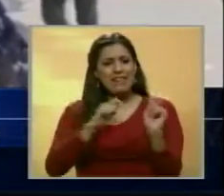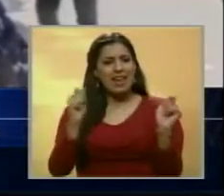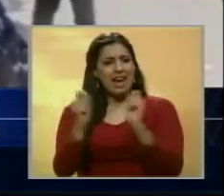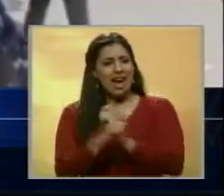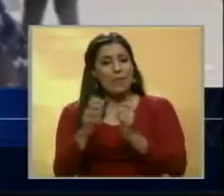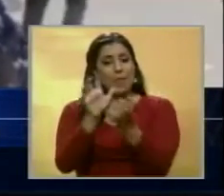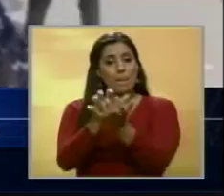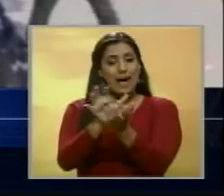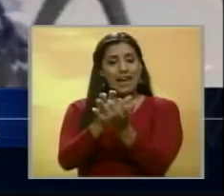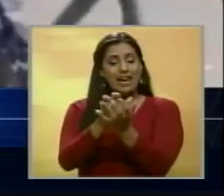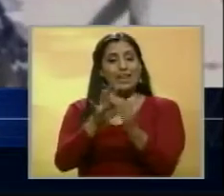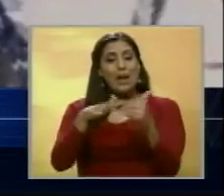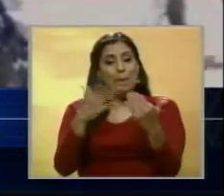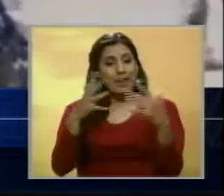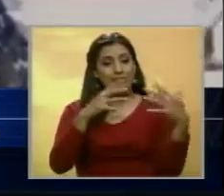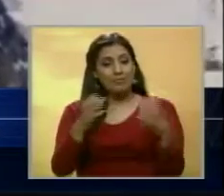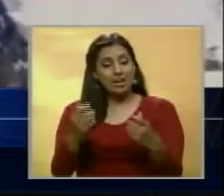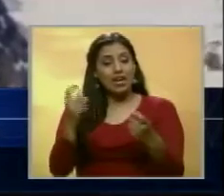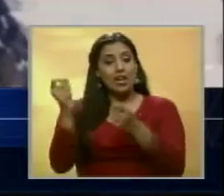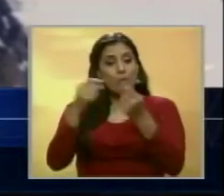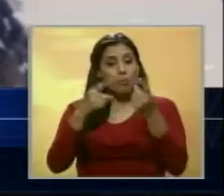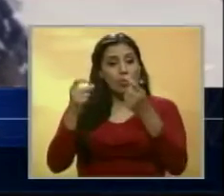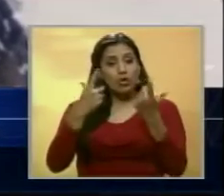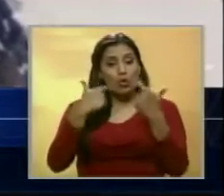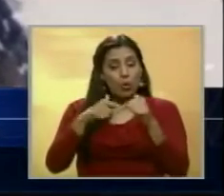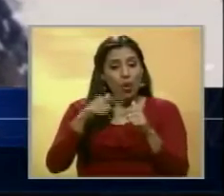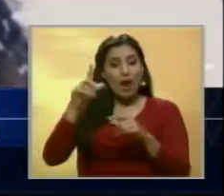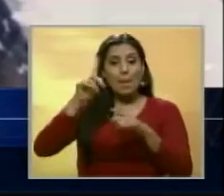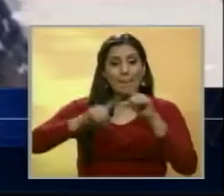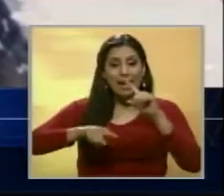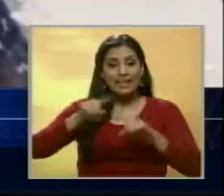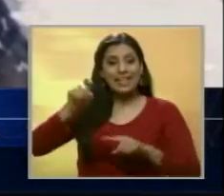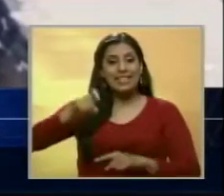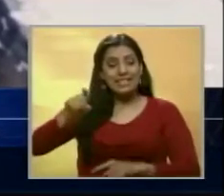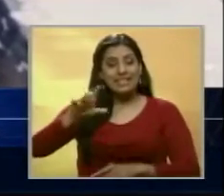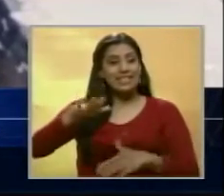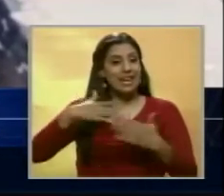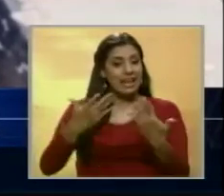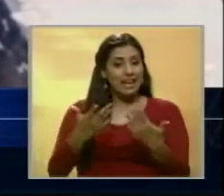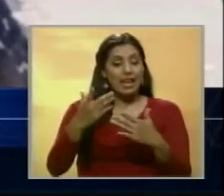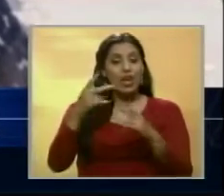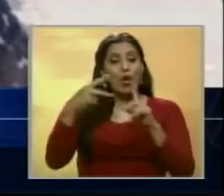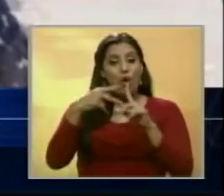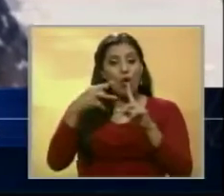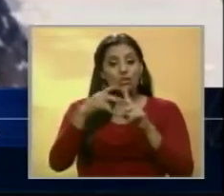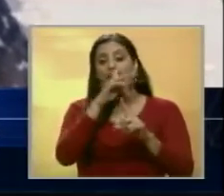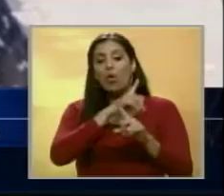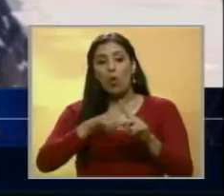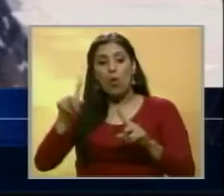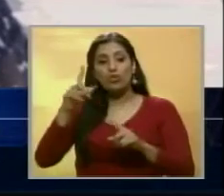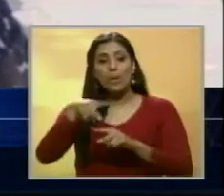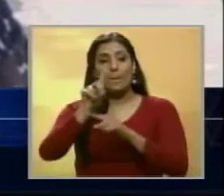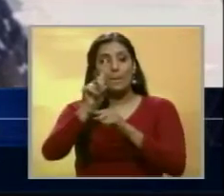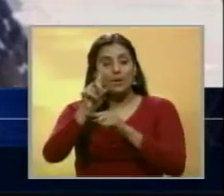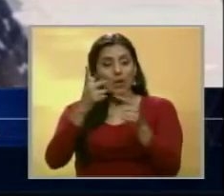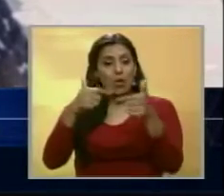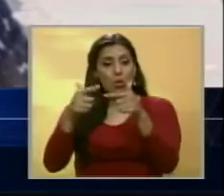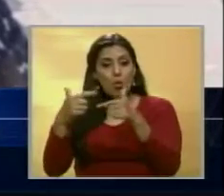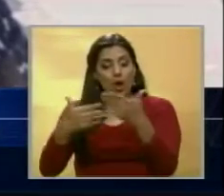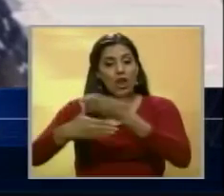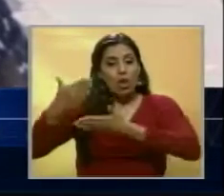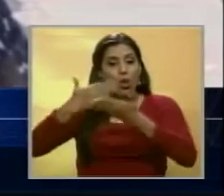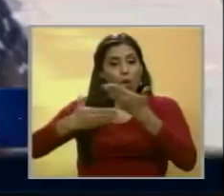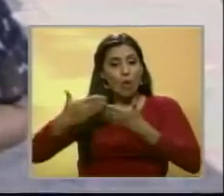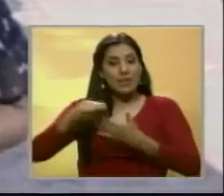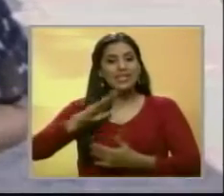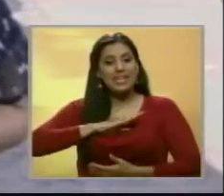a Margarita para concretar las importaciones de los insumos que se requieran tanto en los hoteles como en los principales establecimientos